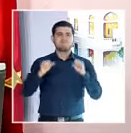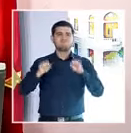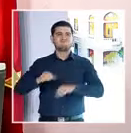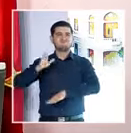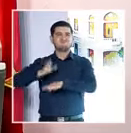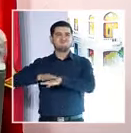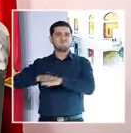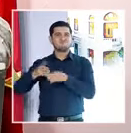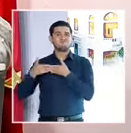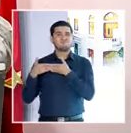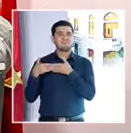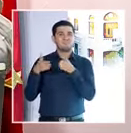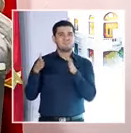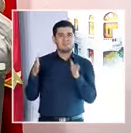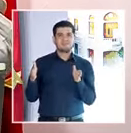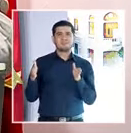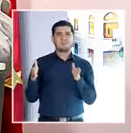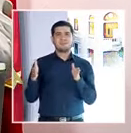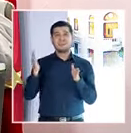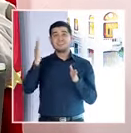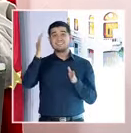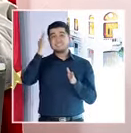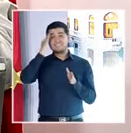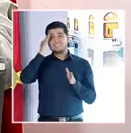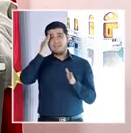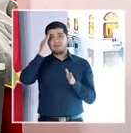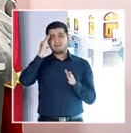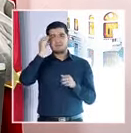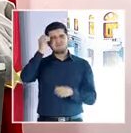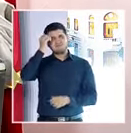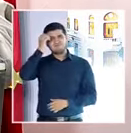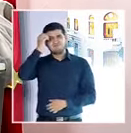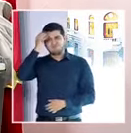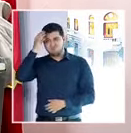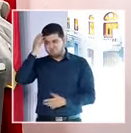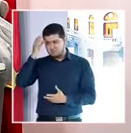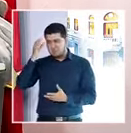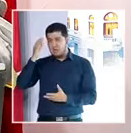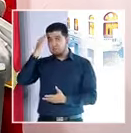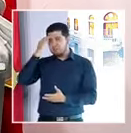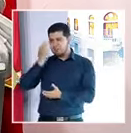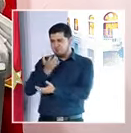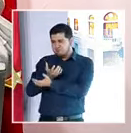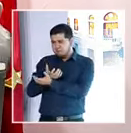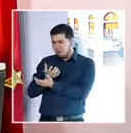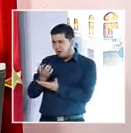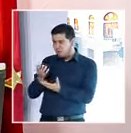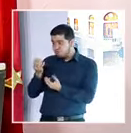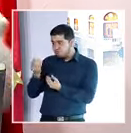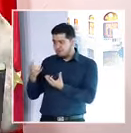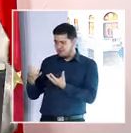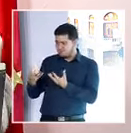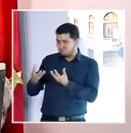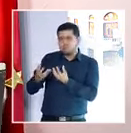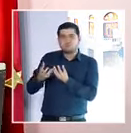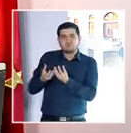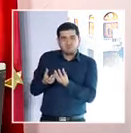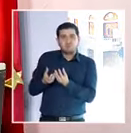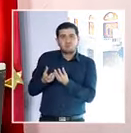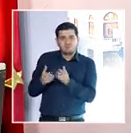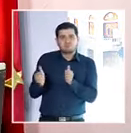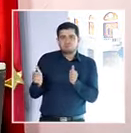permitir que quienes tenían el conocimiento y la ciencia nos acompañaran. Ustedes vieron en el